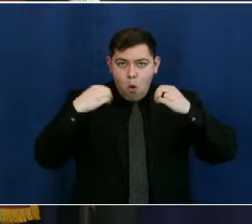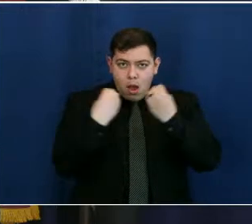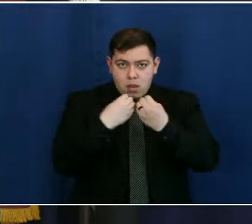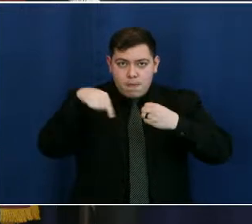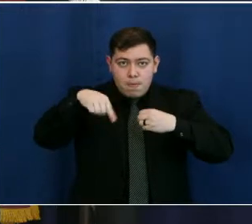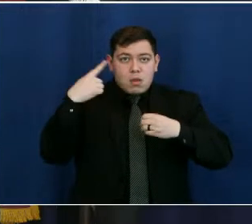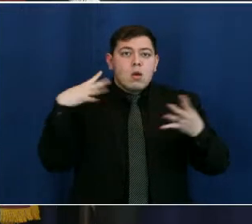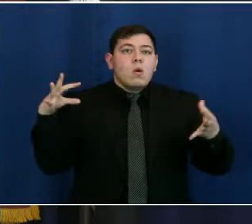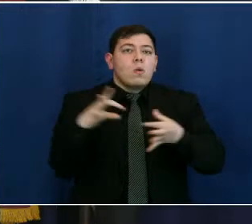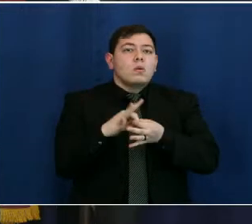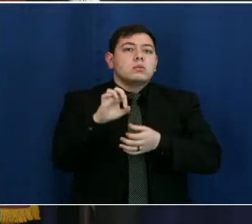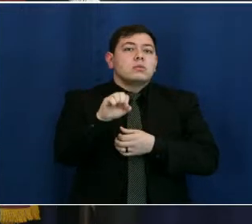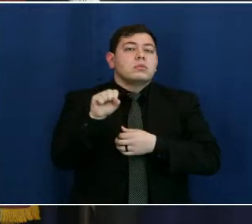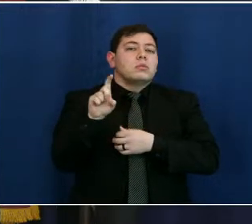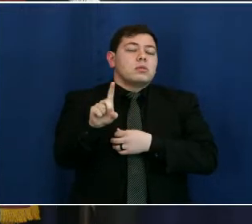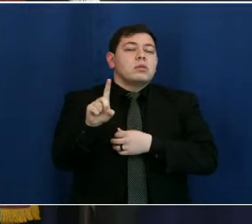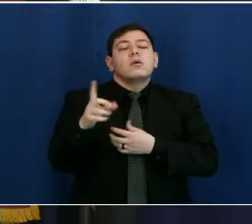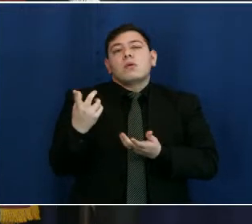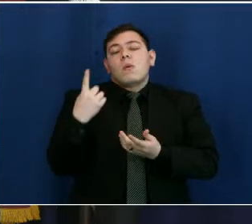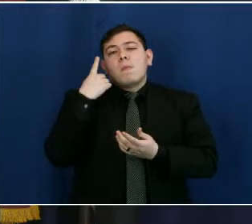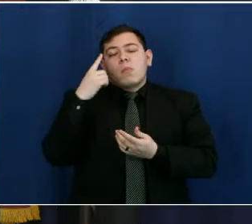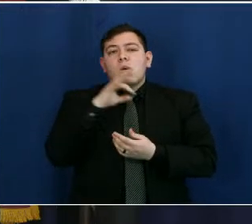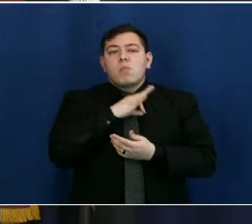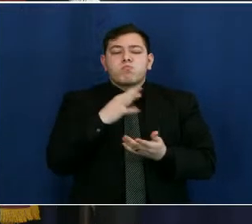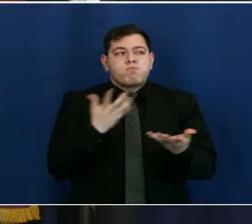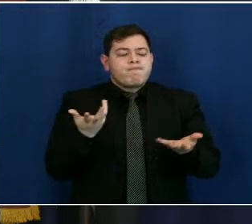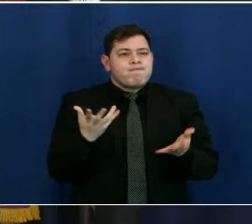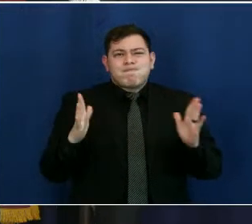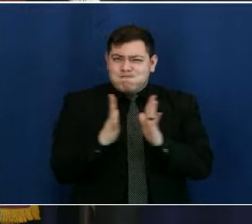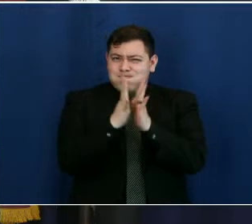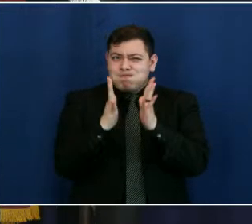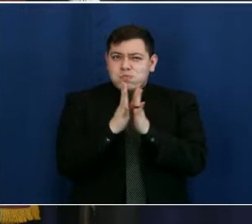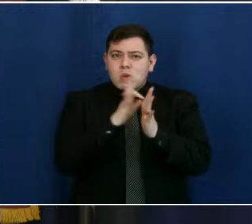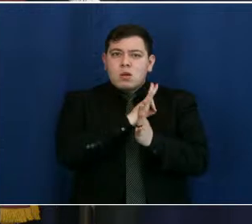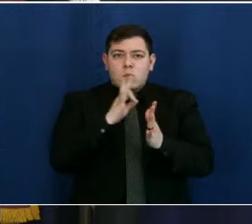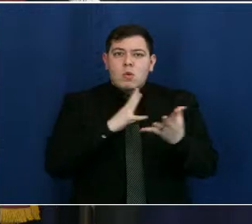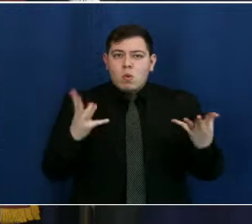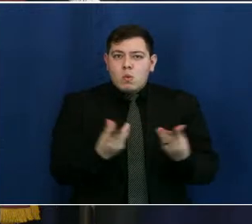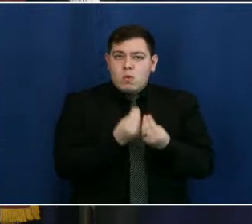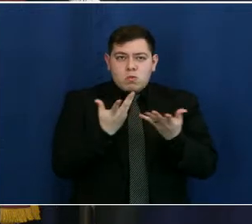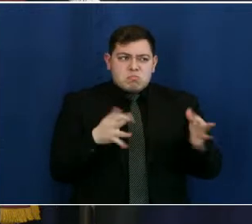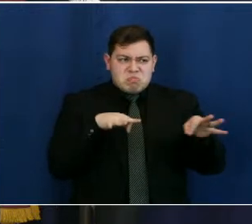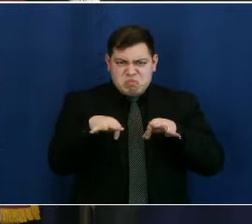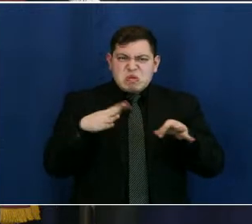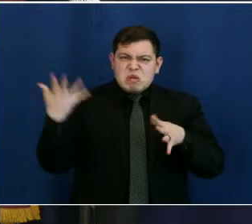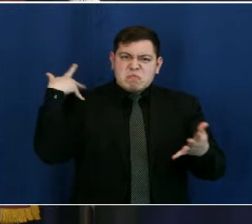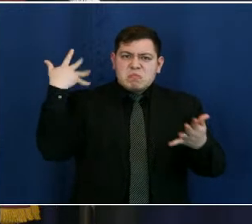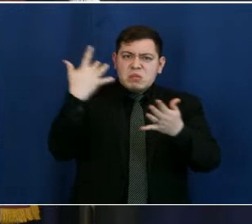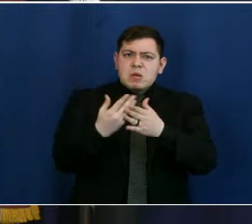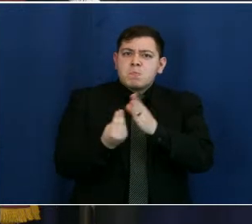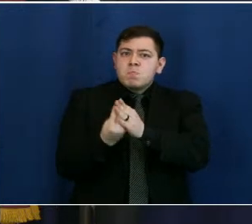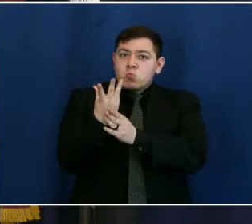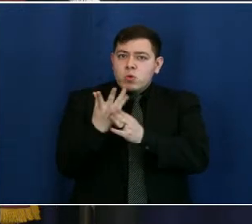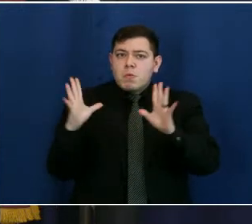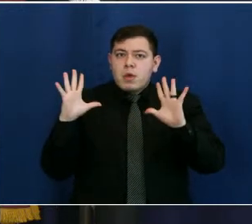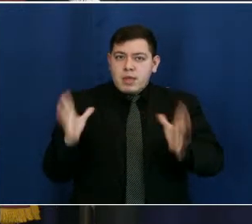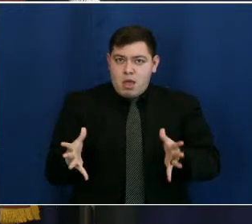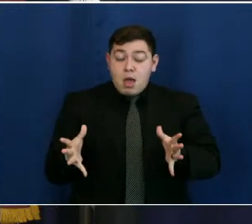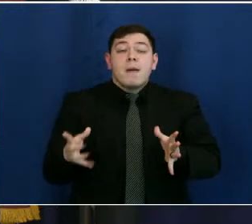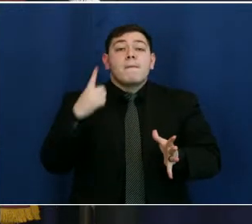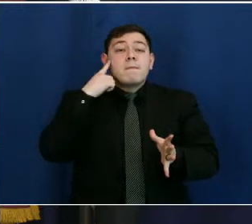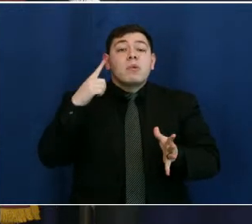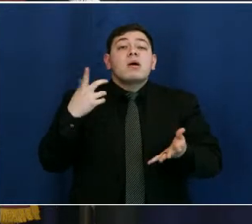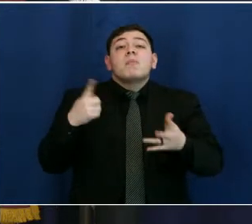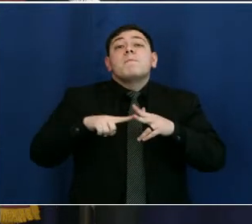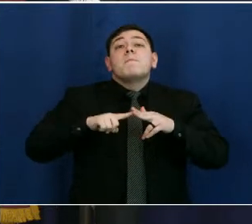organizaciones que han estado colaborando por mucho tiempo. Entonces, este programa es un programa piloto específicamente en el